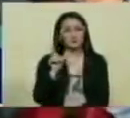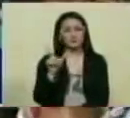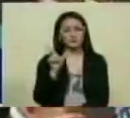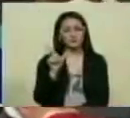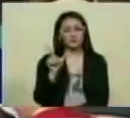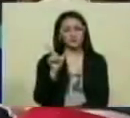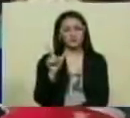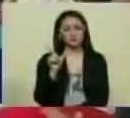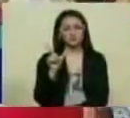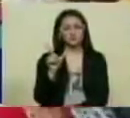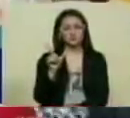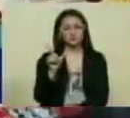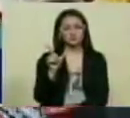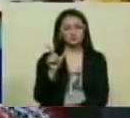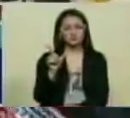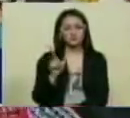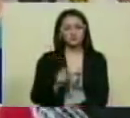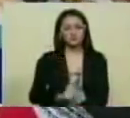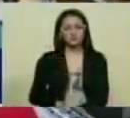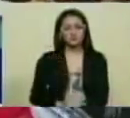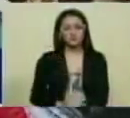Unido de Venezuela.